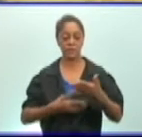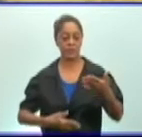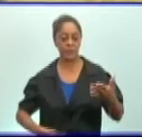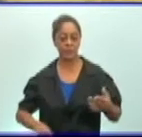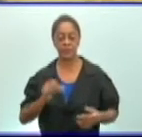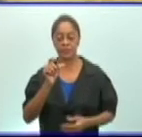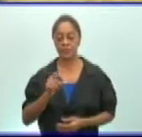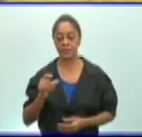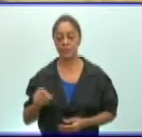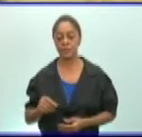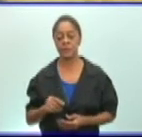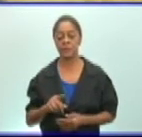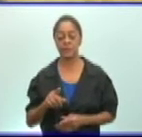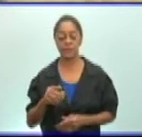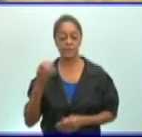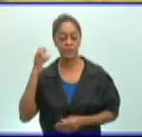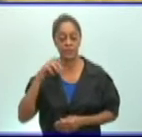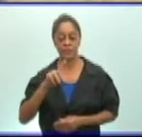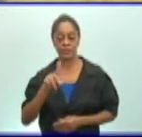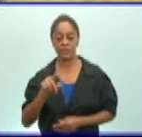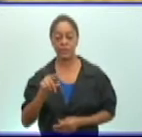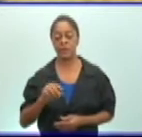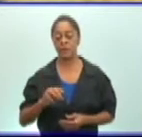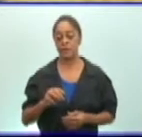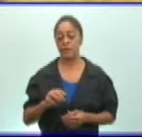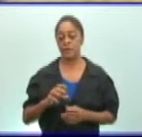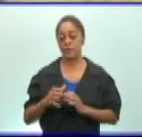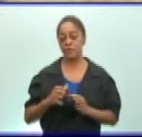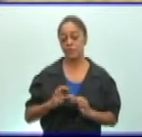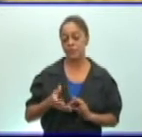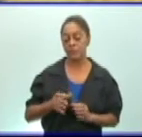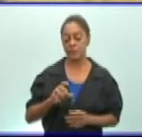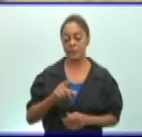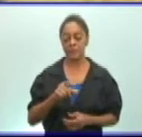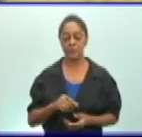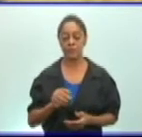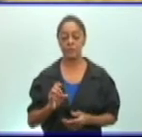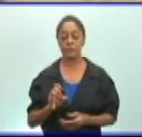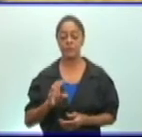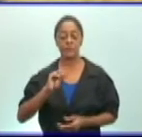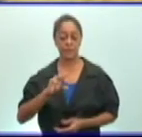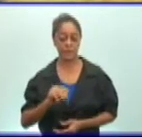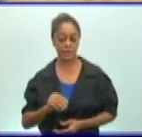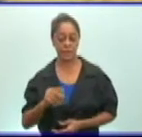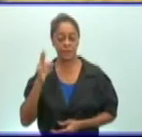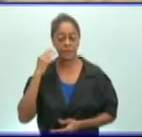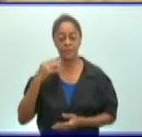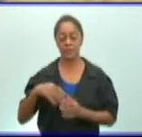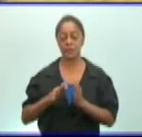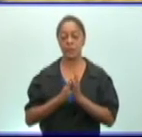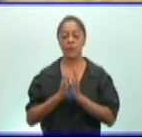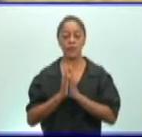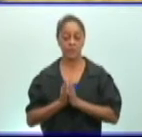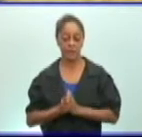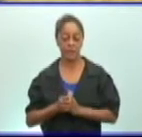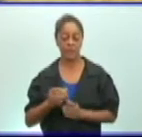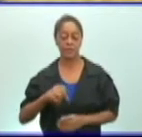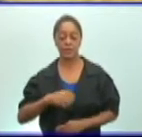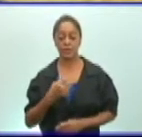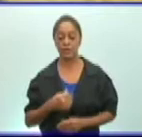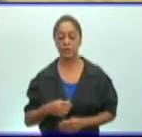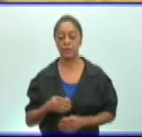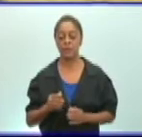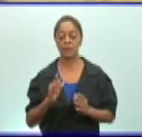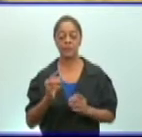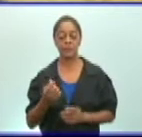personajes y seres mitológicos de los griegos y formado el libro con un capítulo preliminar en el que se habla de las antiguas creencias, del origen de los 12